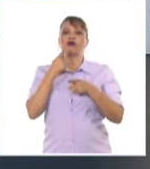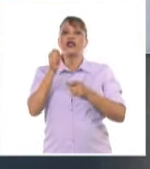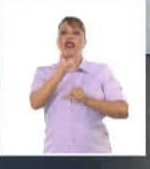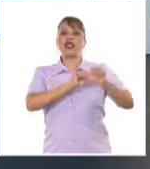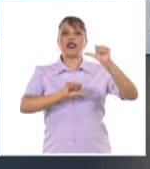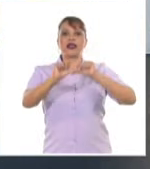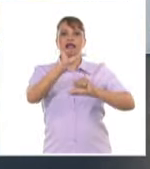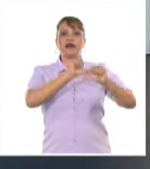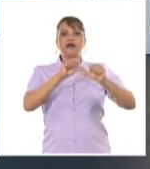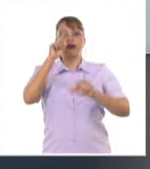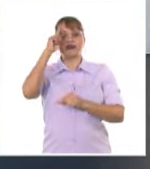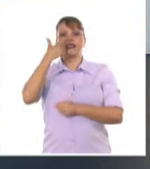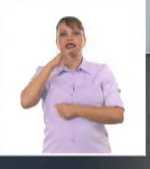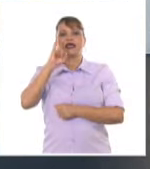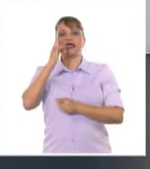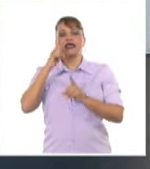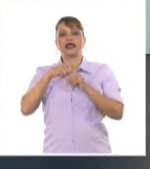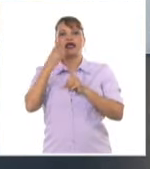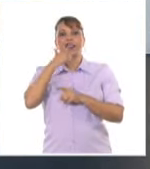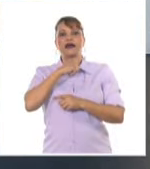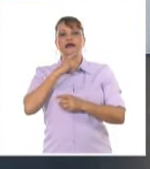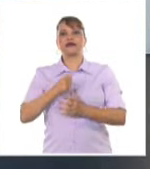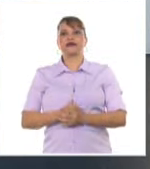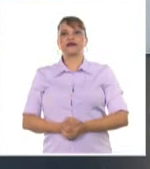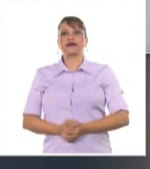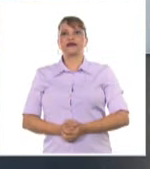AICA, según añadió el especialista.